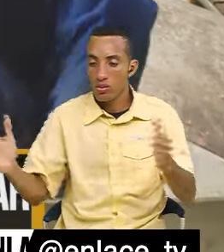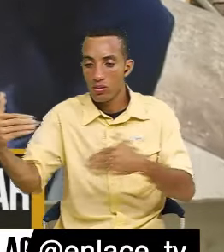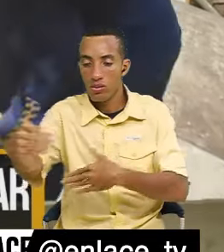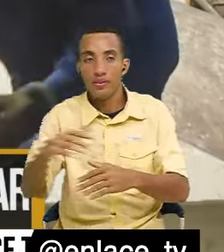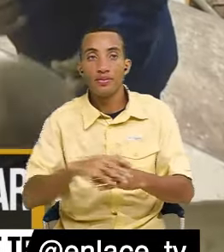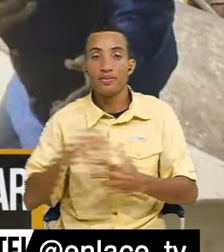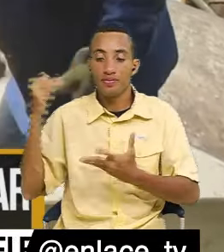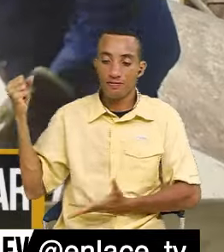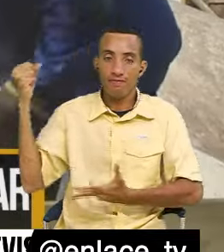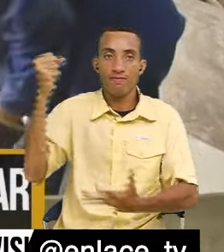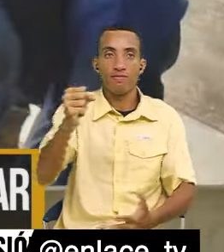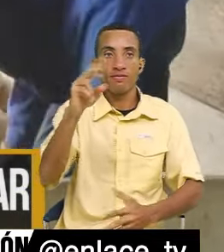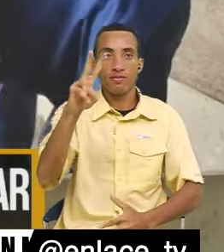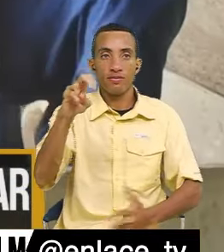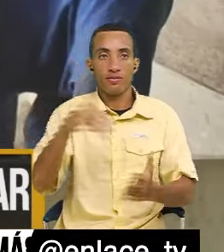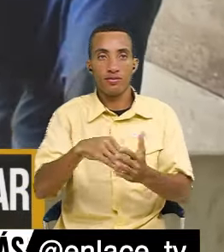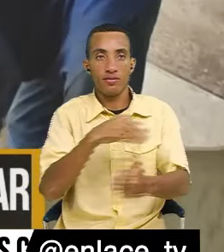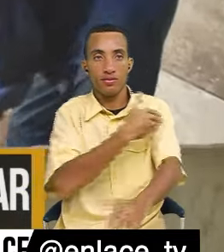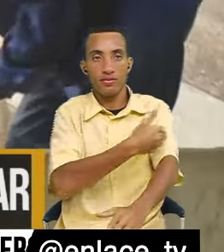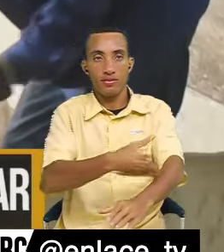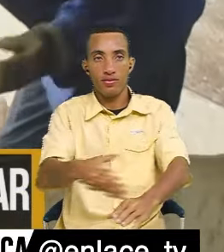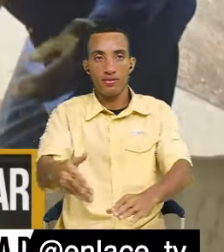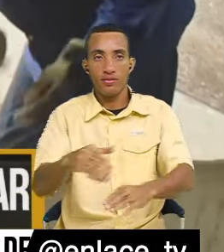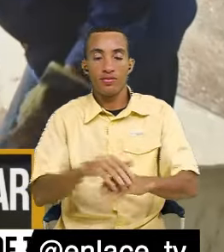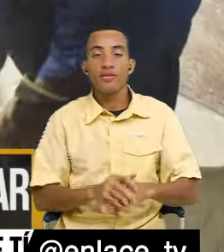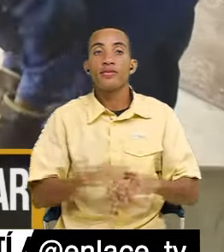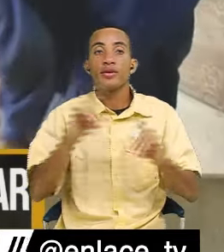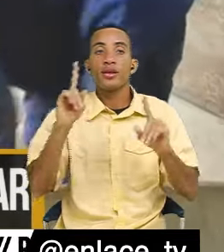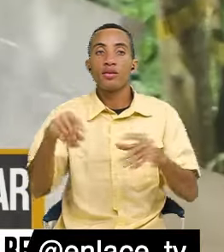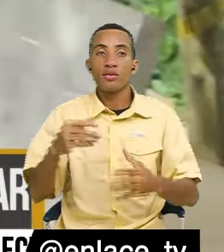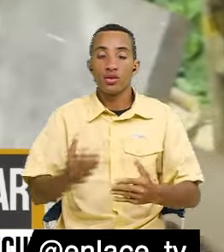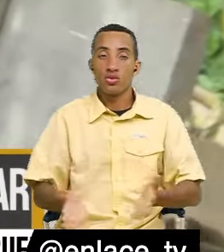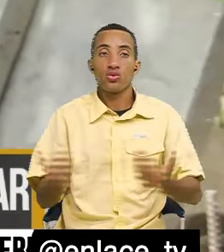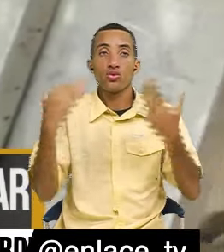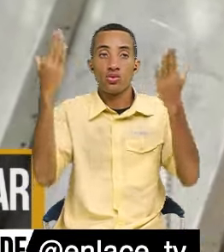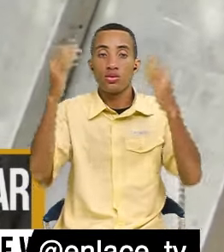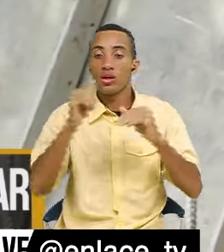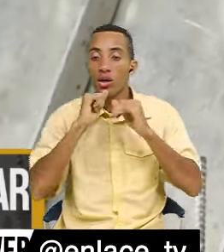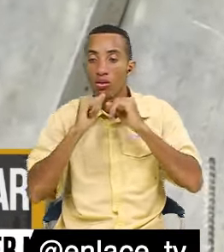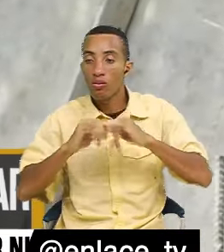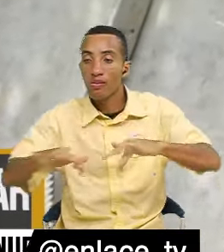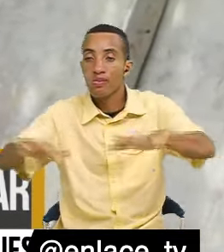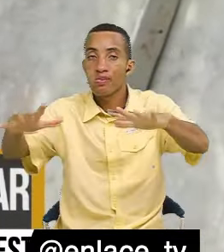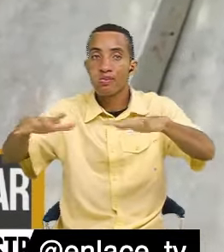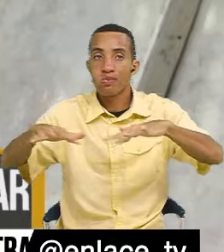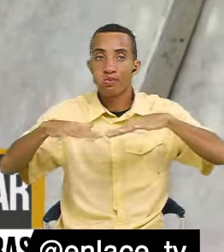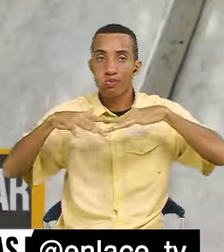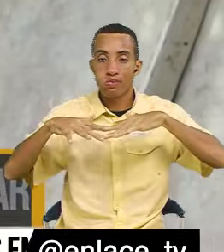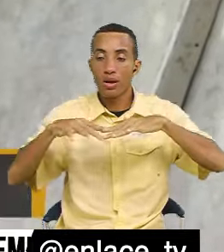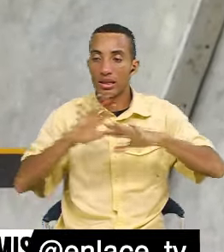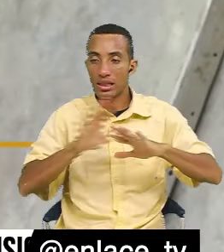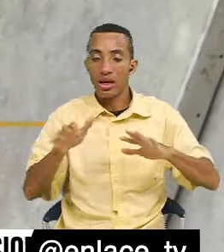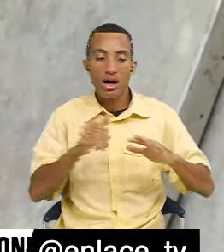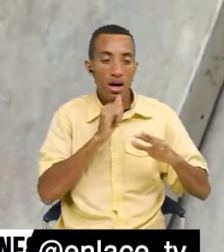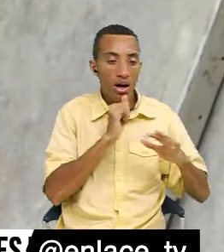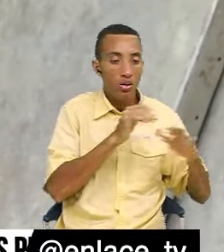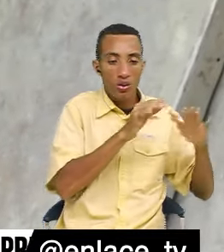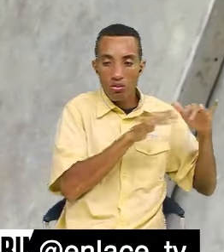de pesos serán invertidos en el proyecto que además beneficiará a la Ciénaga Juan Esteban y el Caño Pozo 7, en donde se dejarán de vertir